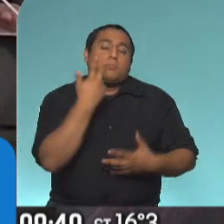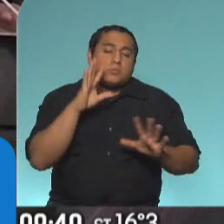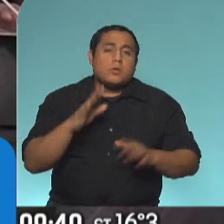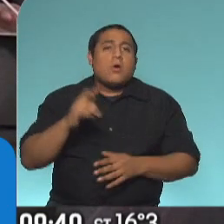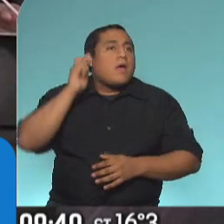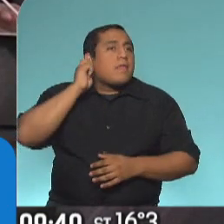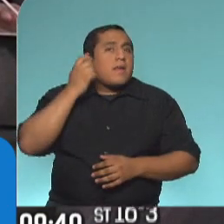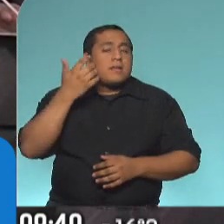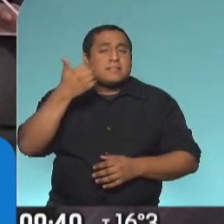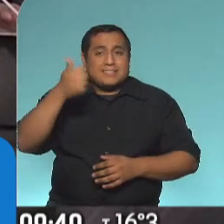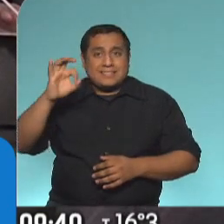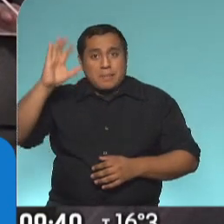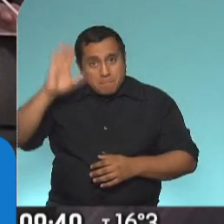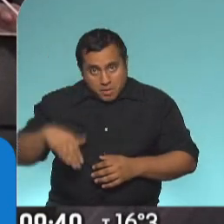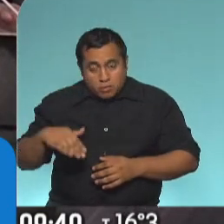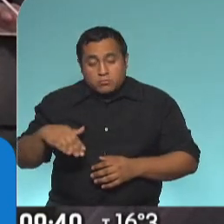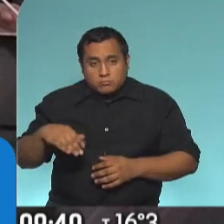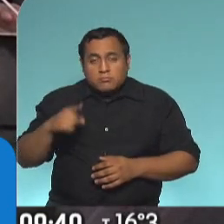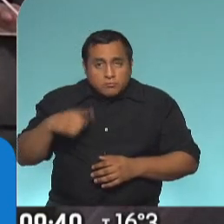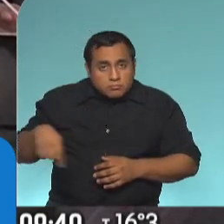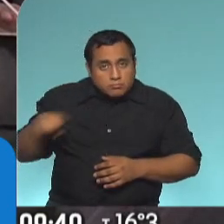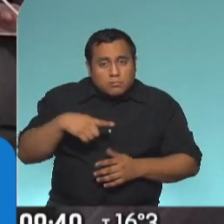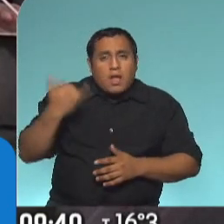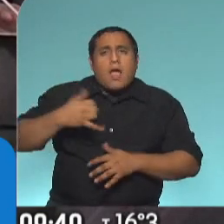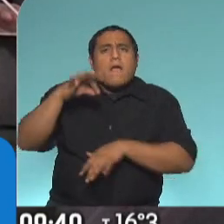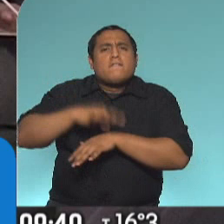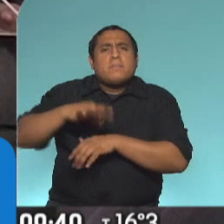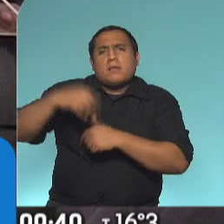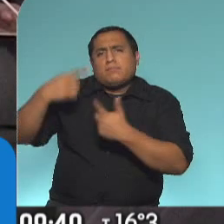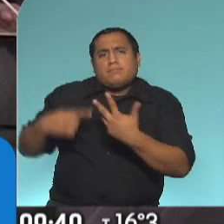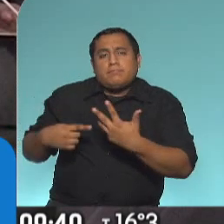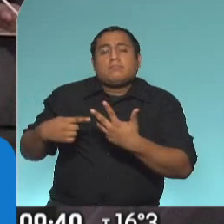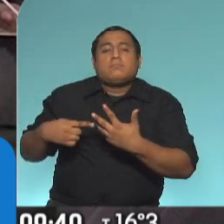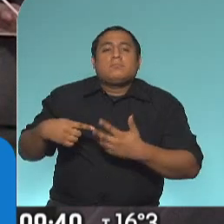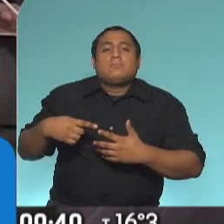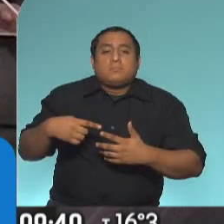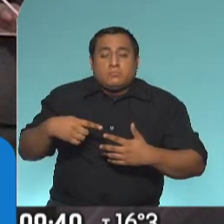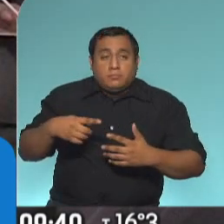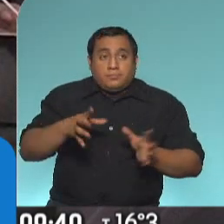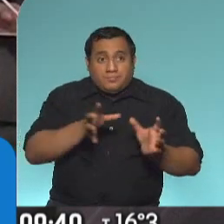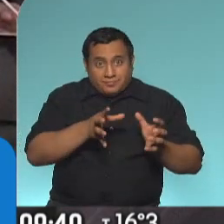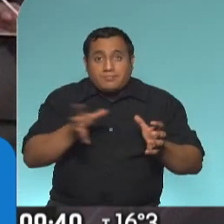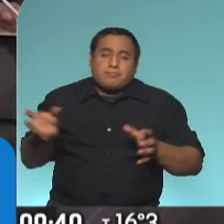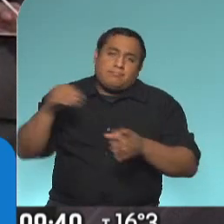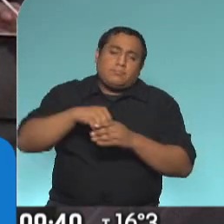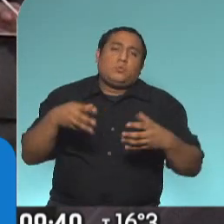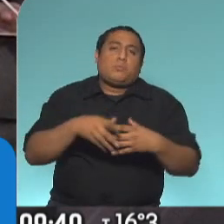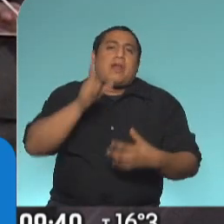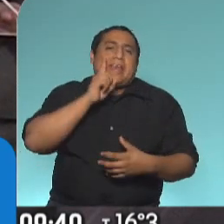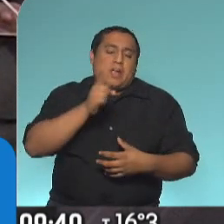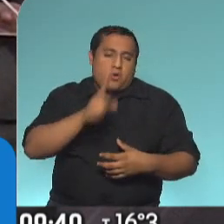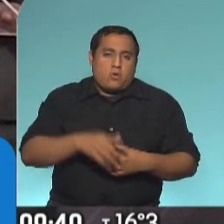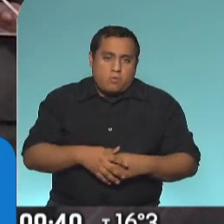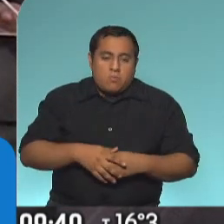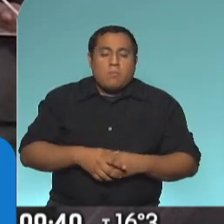menores de 60 años que tengan alguna comorbilidad. Quienes se encuentran dentro de los grupos de riesgo, justamente estar dentro de